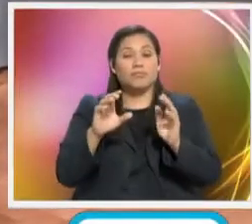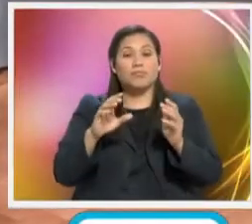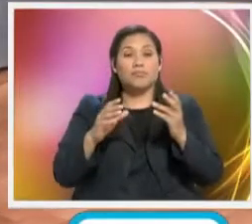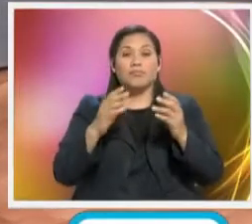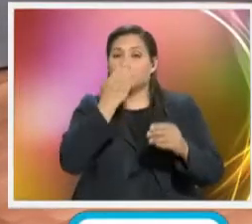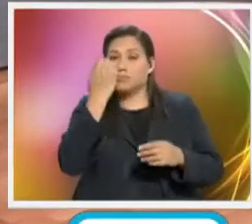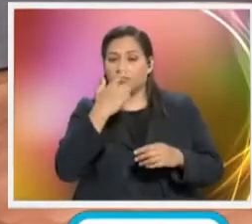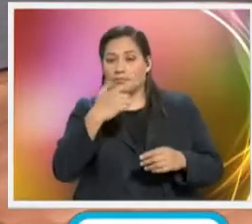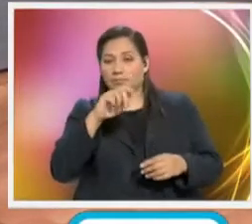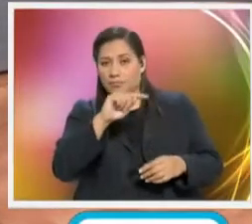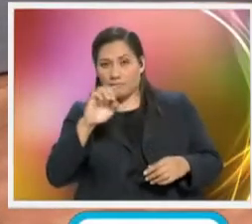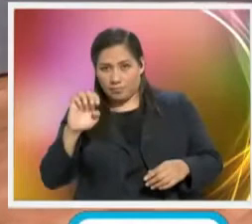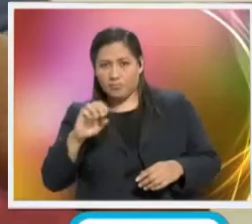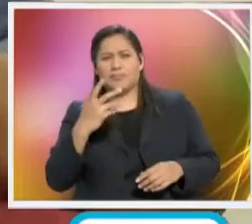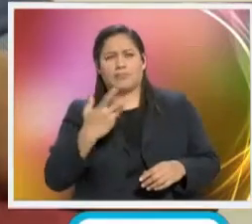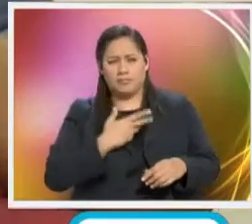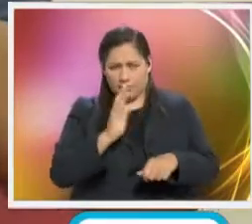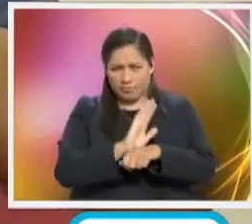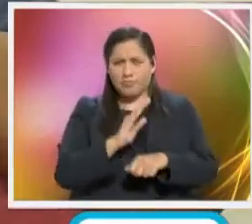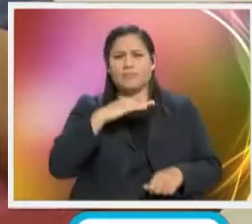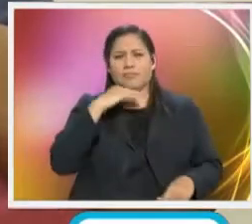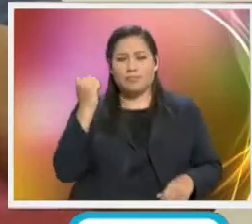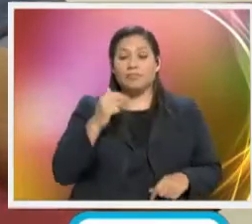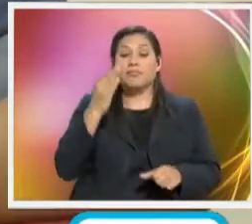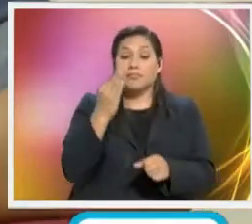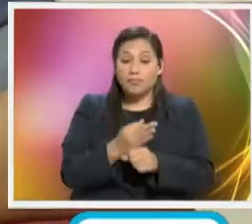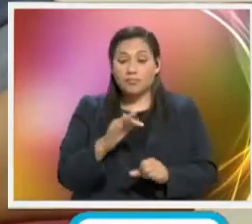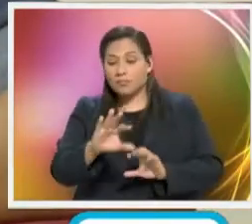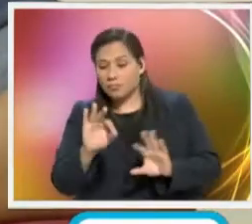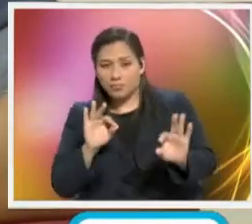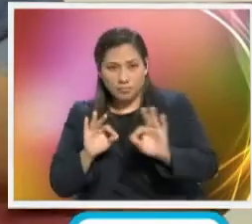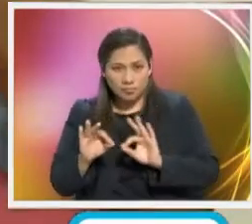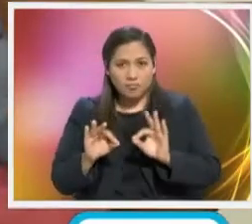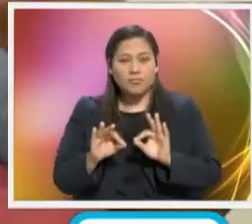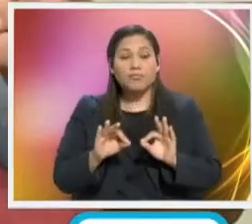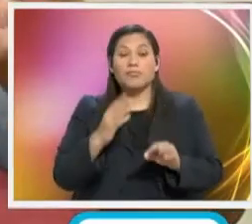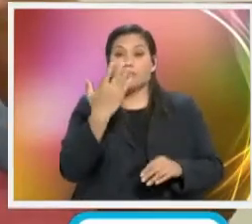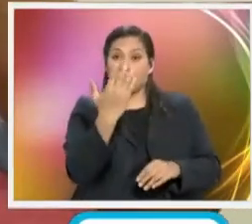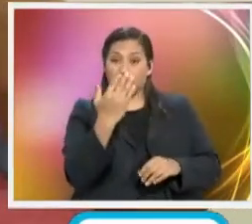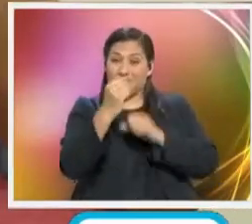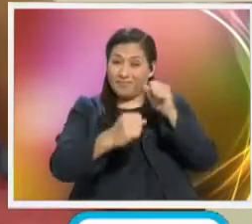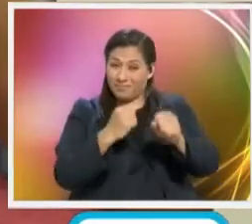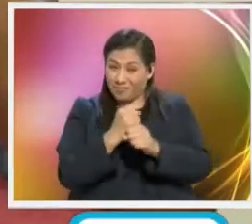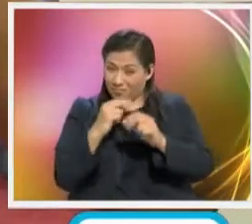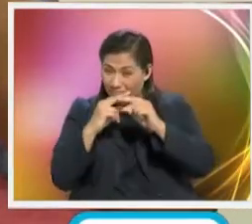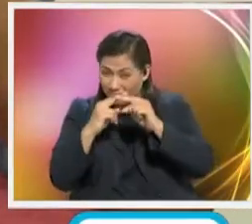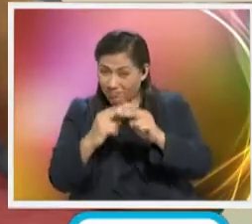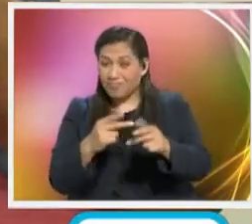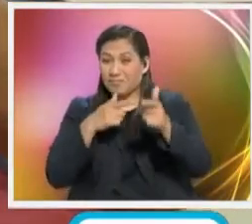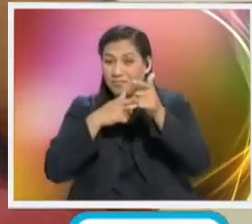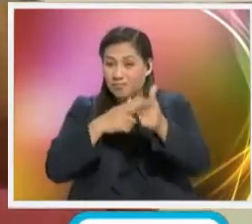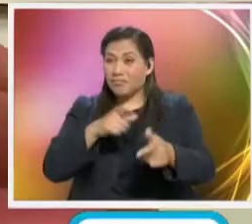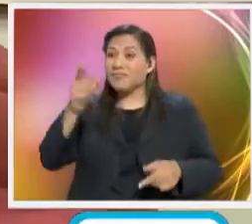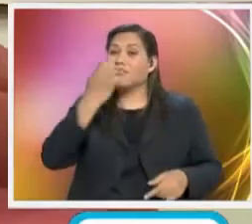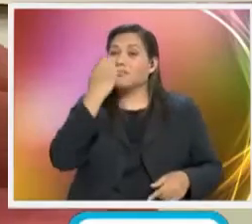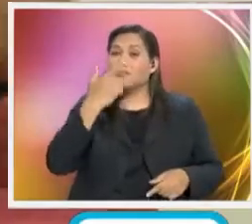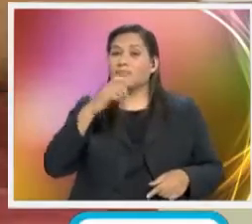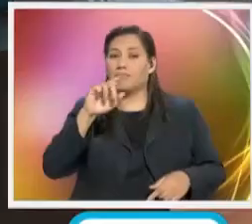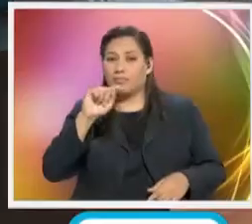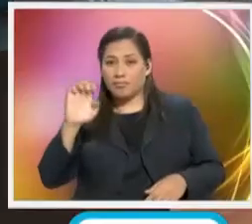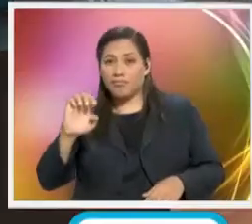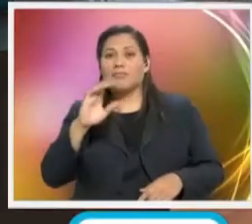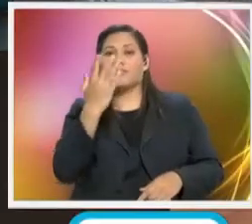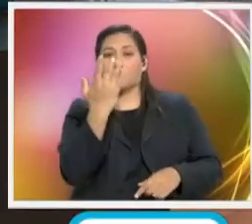funciones normalmente sobre películas alemanas. Justo ahora están haciendo un recuento de 50 años del Instituto Goethe con